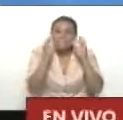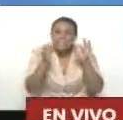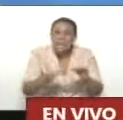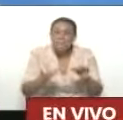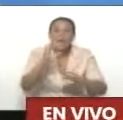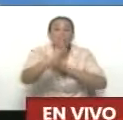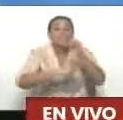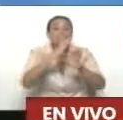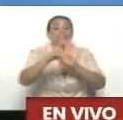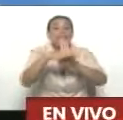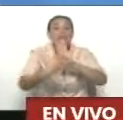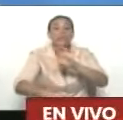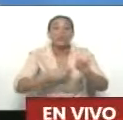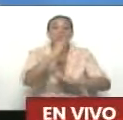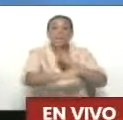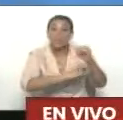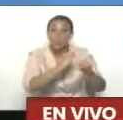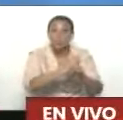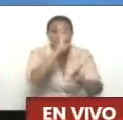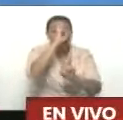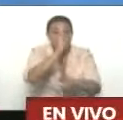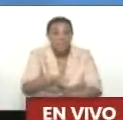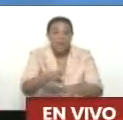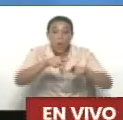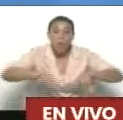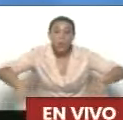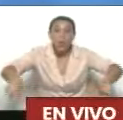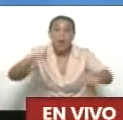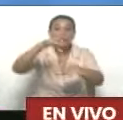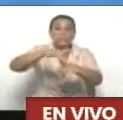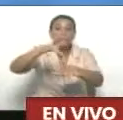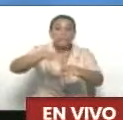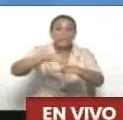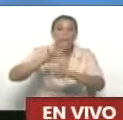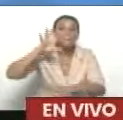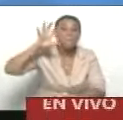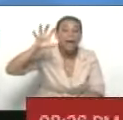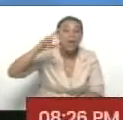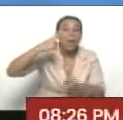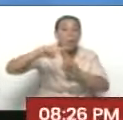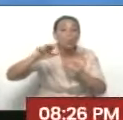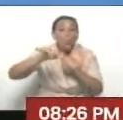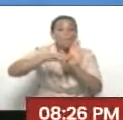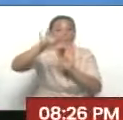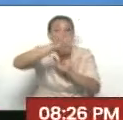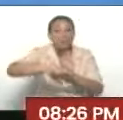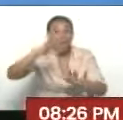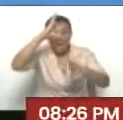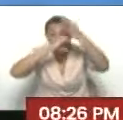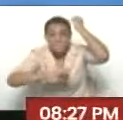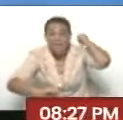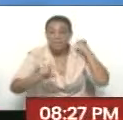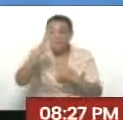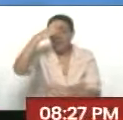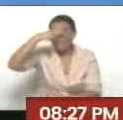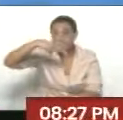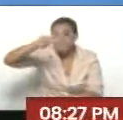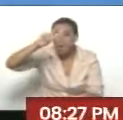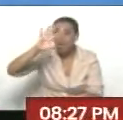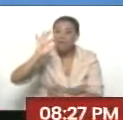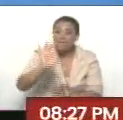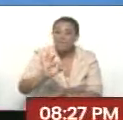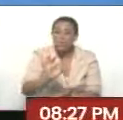derecho internacional, son respetadas porque son territorio del país. La embajada de México en Ecuador es